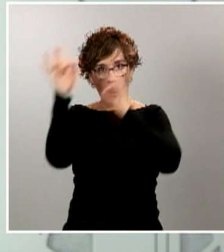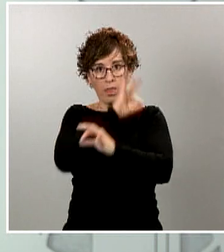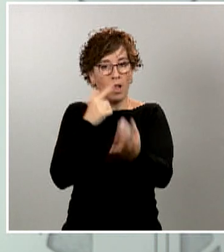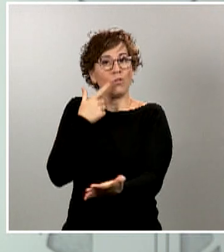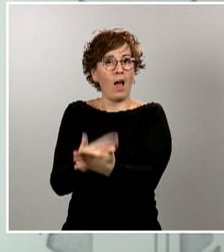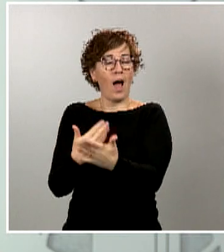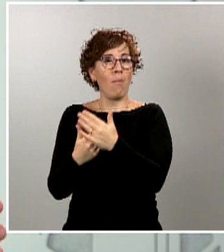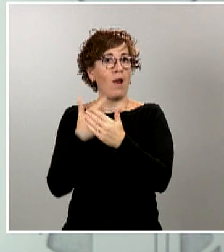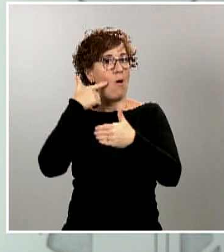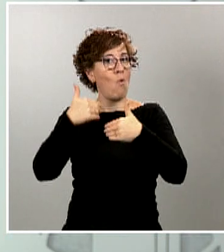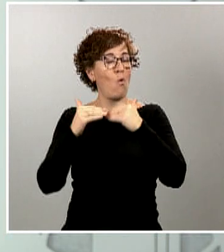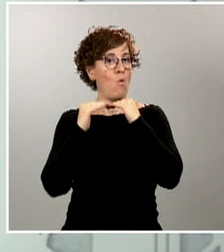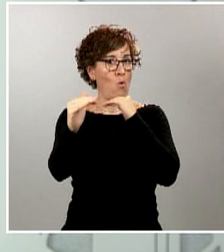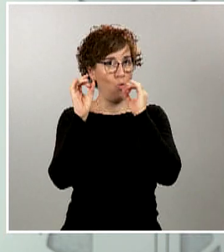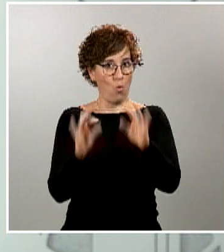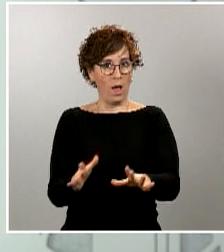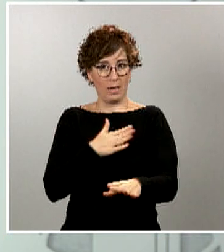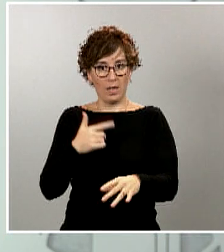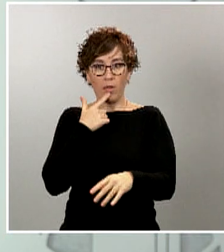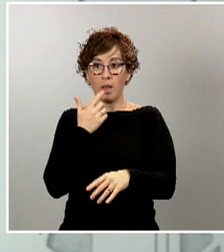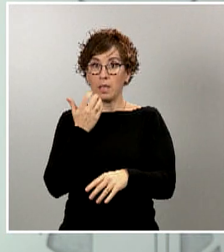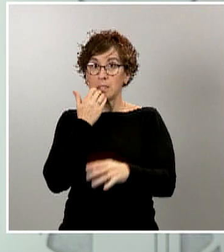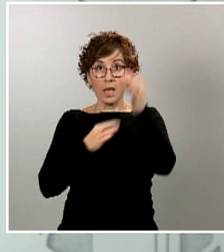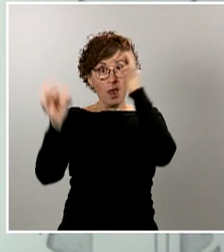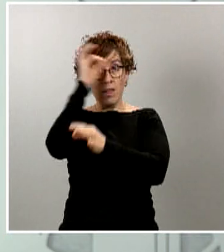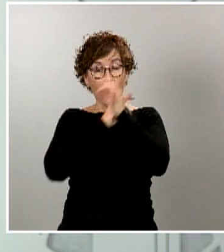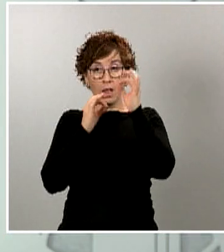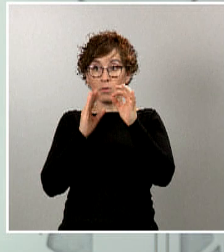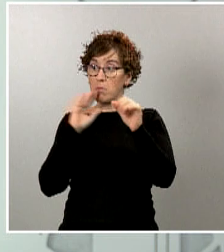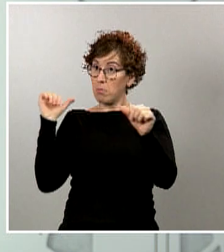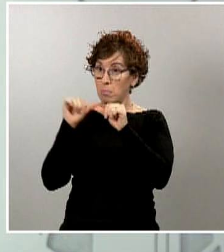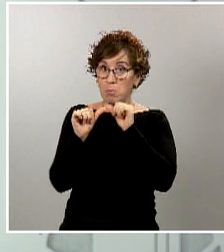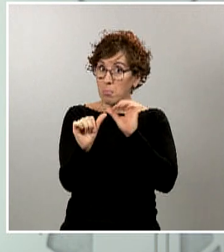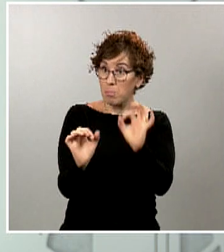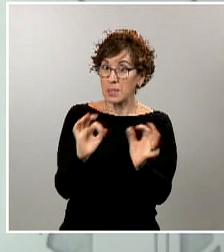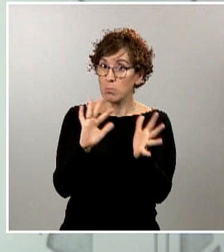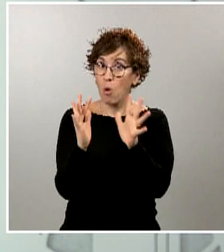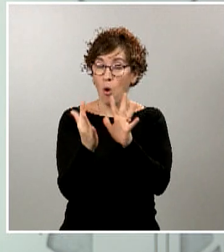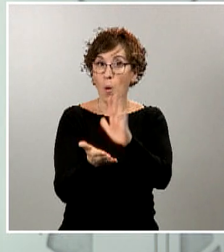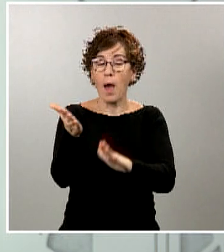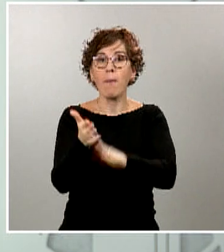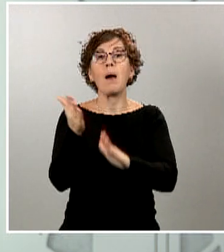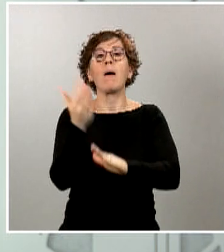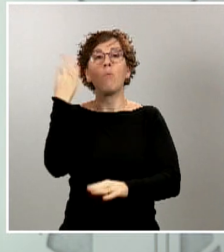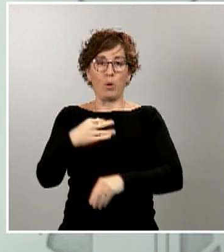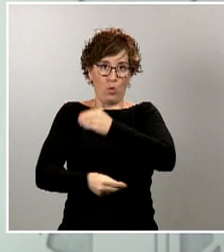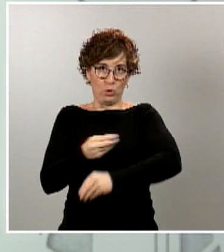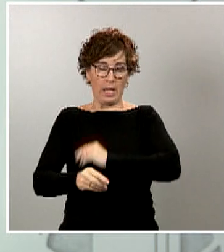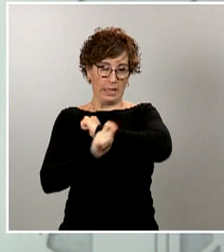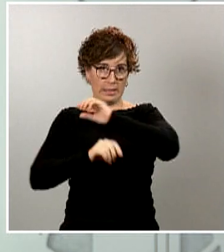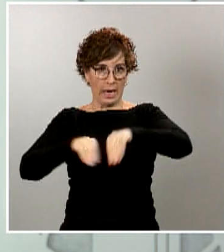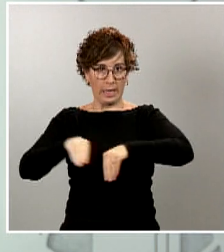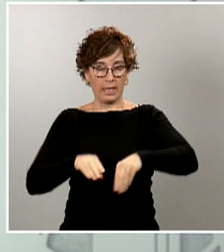con muchísima prudencia, si los datos de la próxima semana lo siguen avalando, en esta estrategia de transición y de desescalado. Y para concluir, les